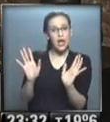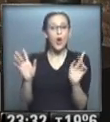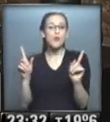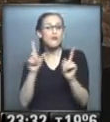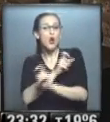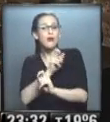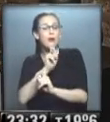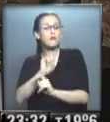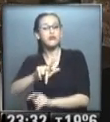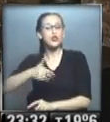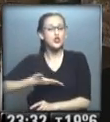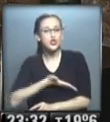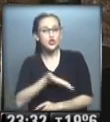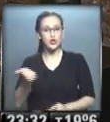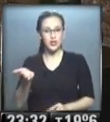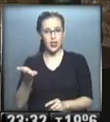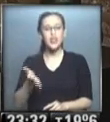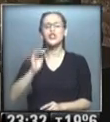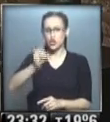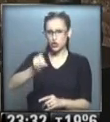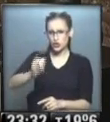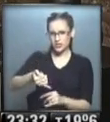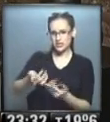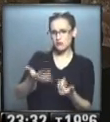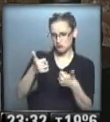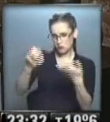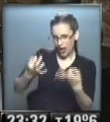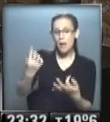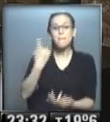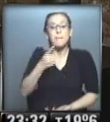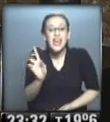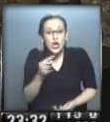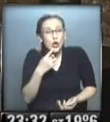sociedad, ¿no? Y eso sí, eso lo aceptamos, pero de ahí a decir